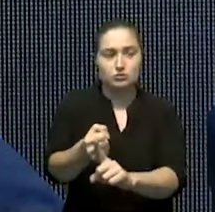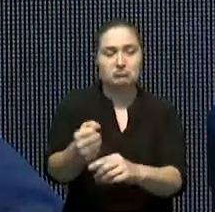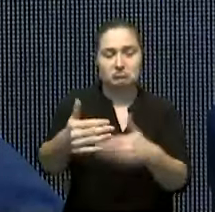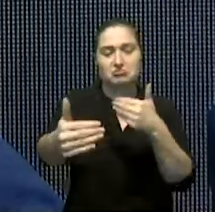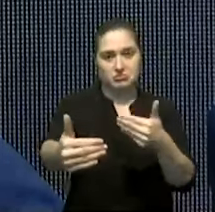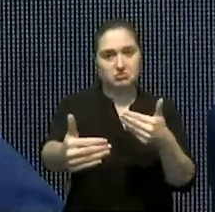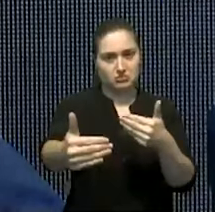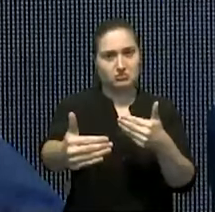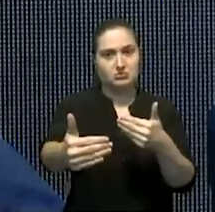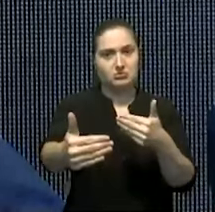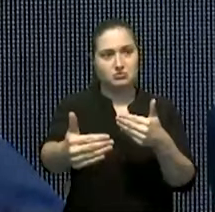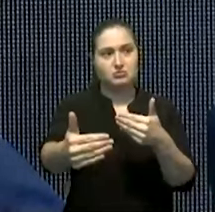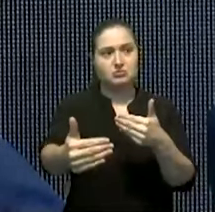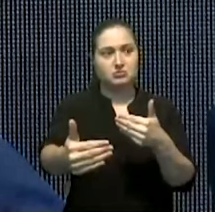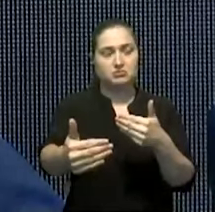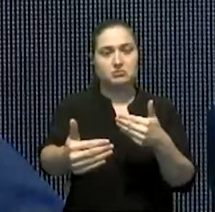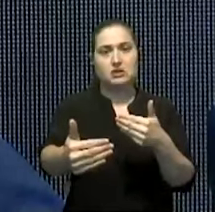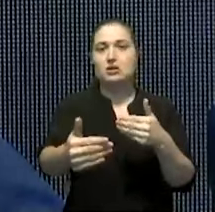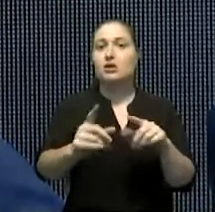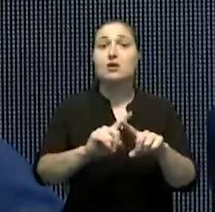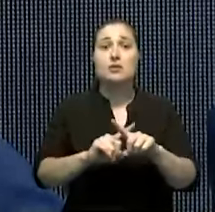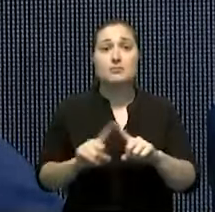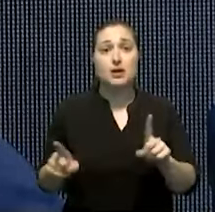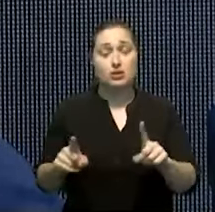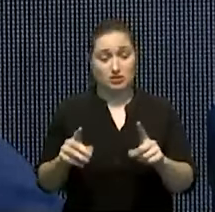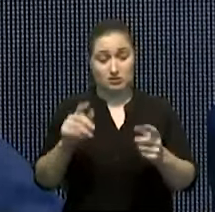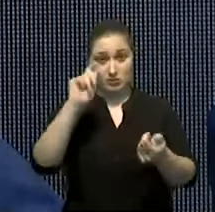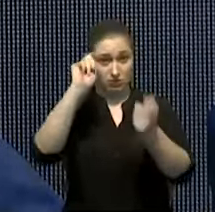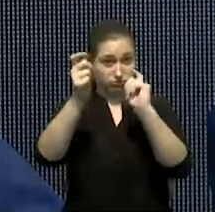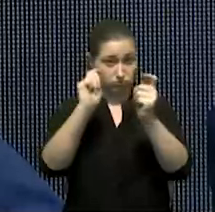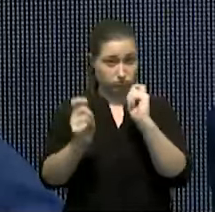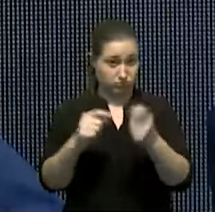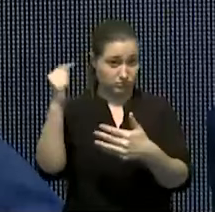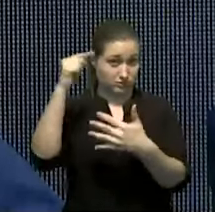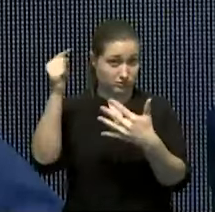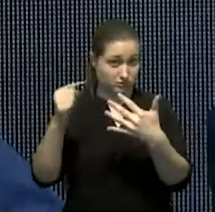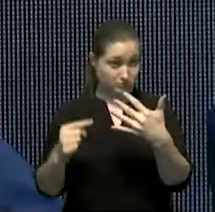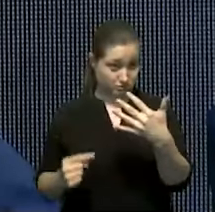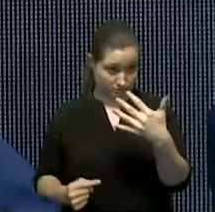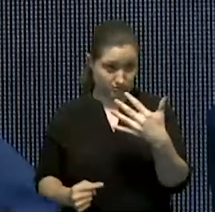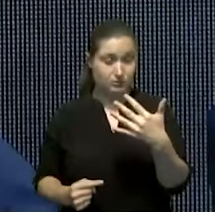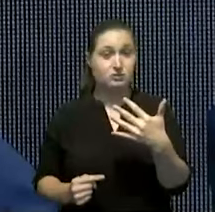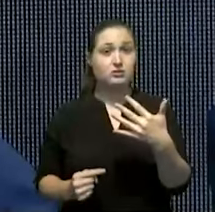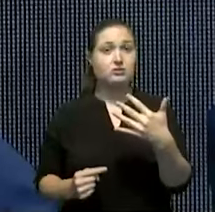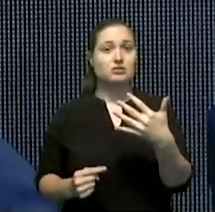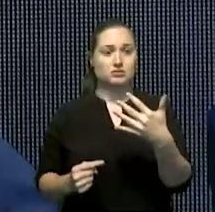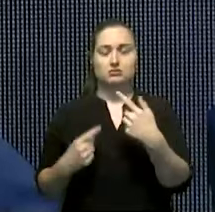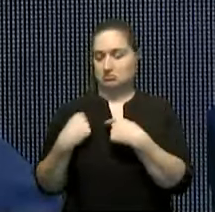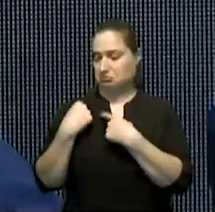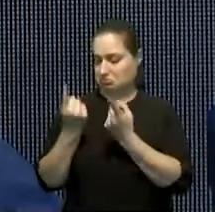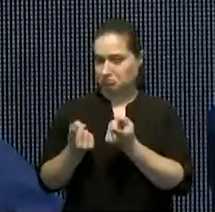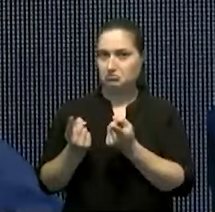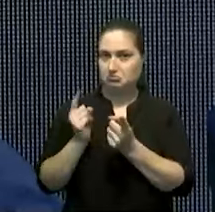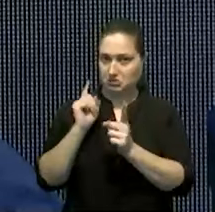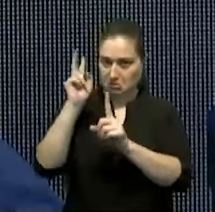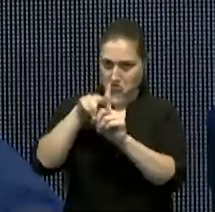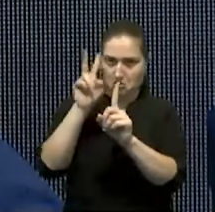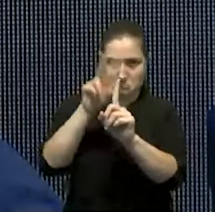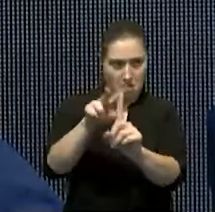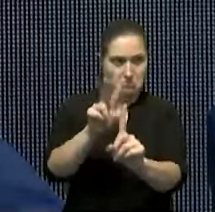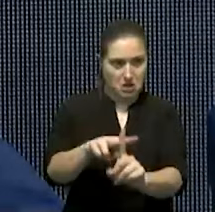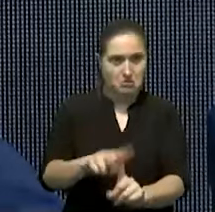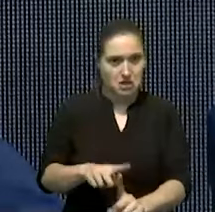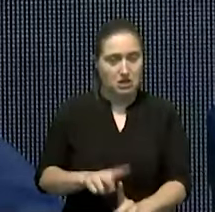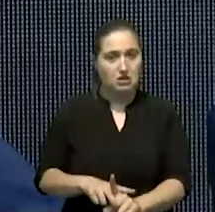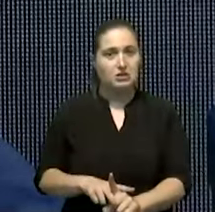impacto sin embargo ninguna de las reformas y esta no va a ser la excepción que se ha implementado Hasta ahora ha incidido